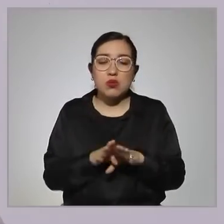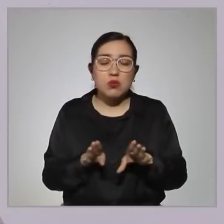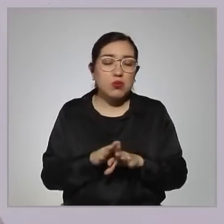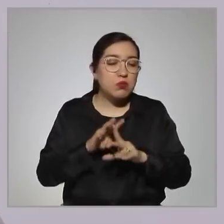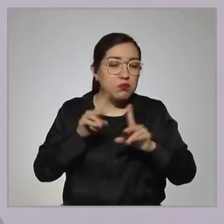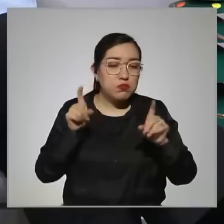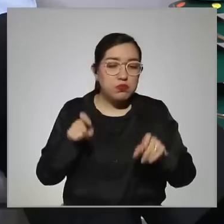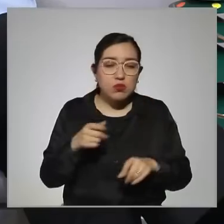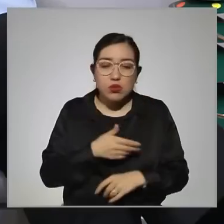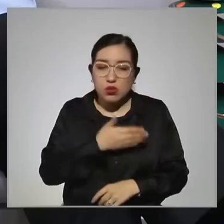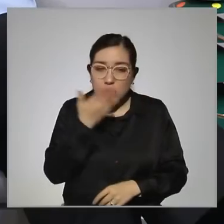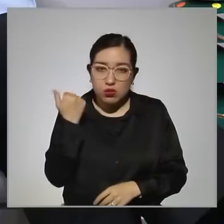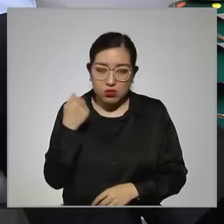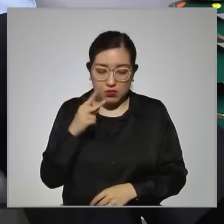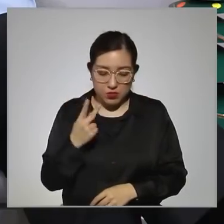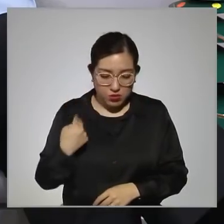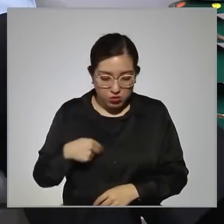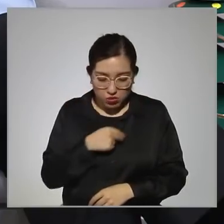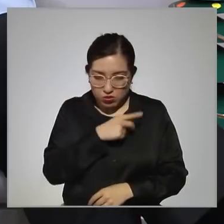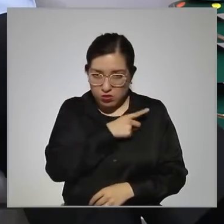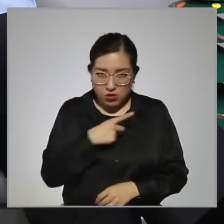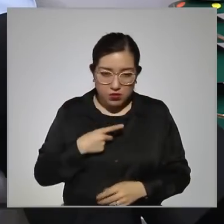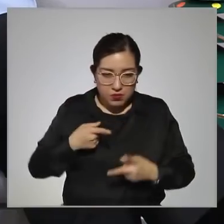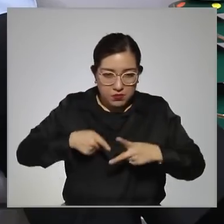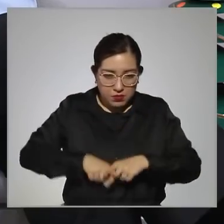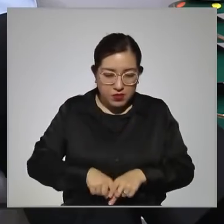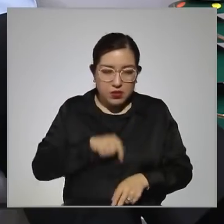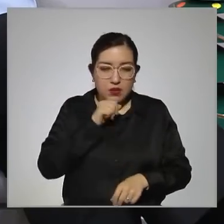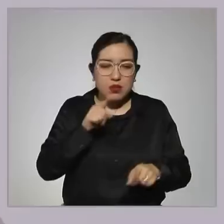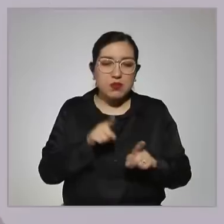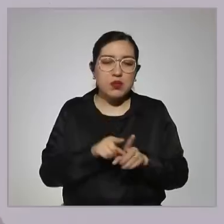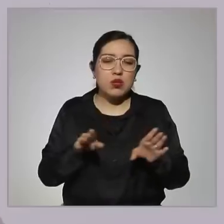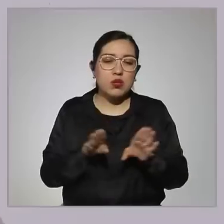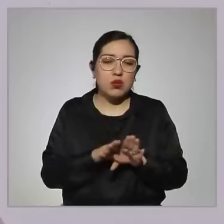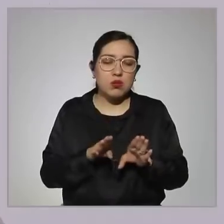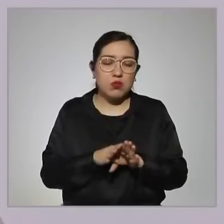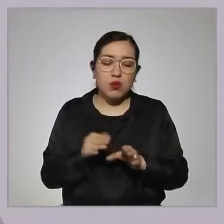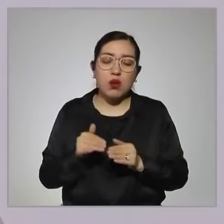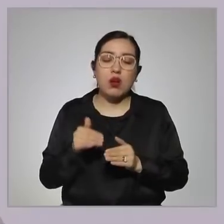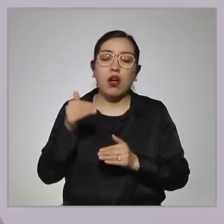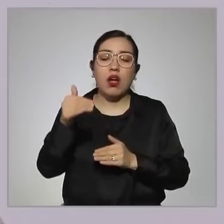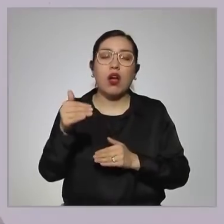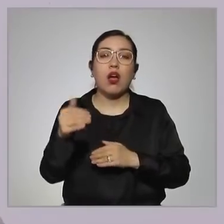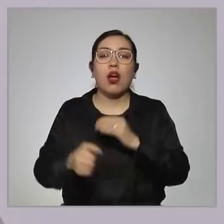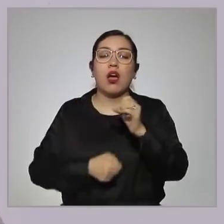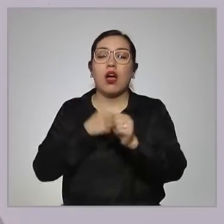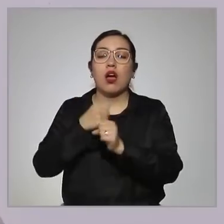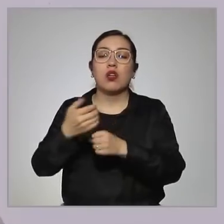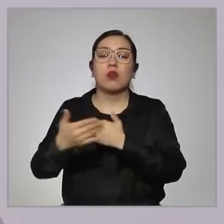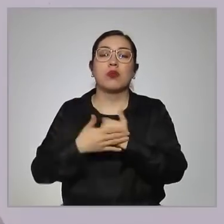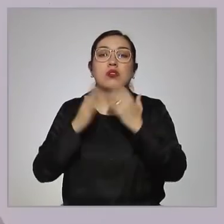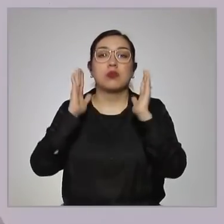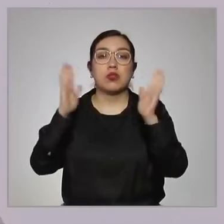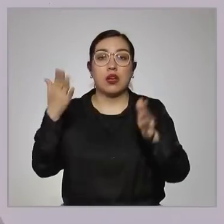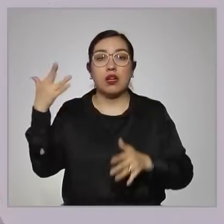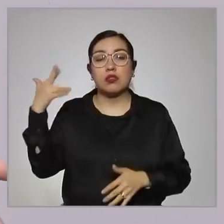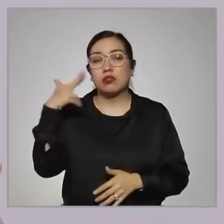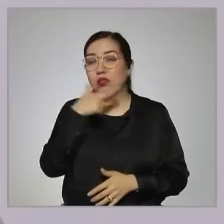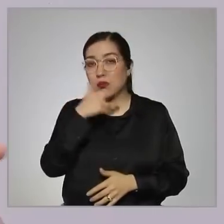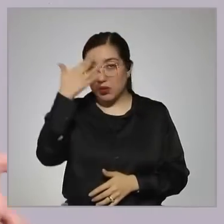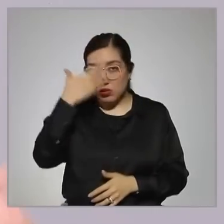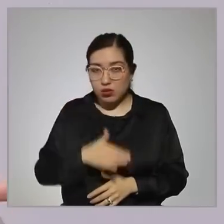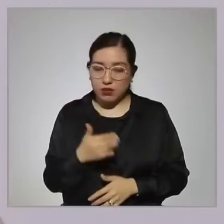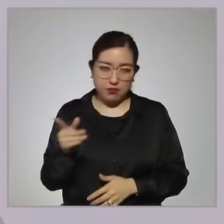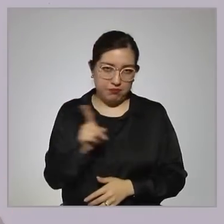hecho bien con nosotros mismos, ¿qué nos hace pensar que cruzando el año lo vamos a saber hacer inmediatamente, no? Por